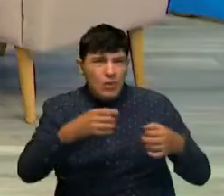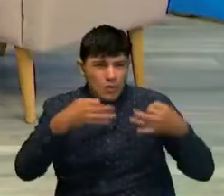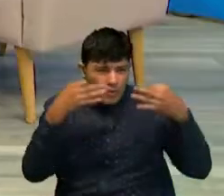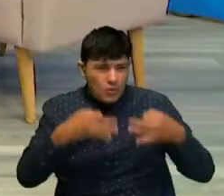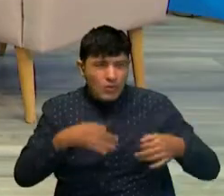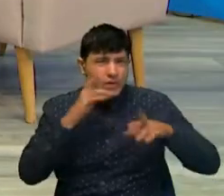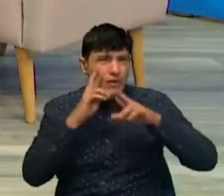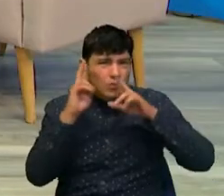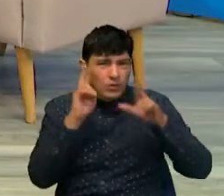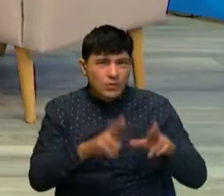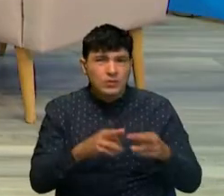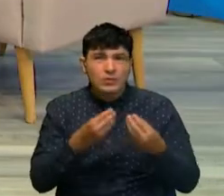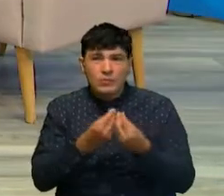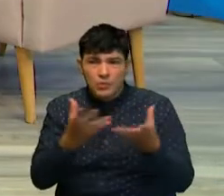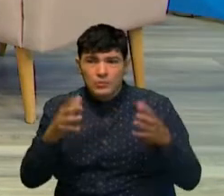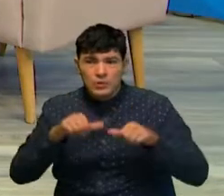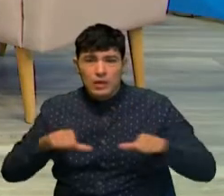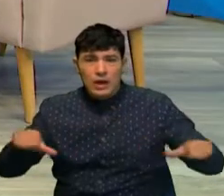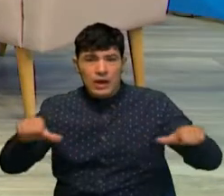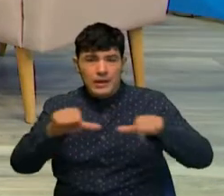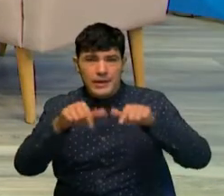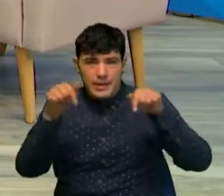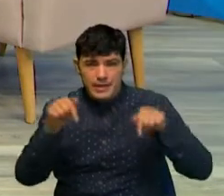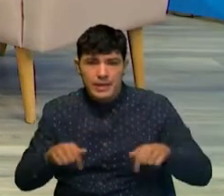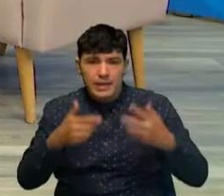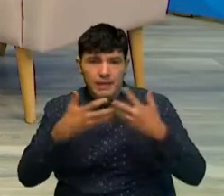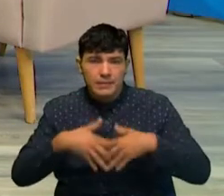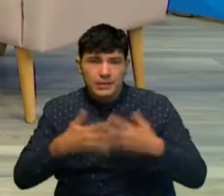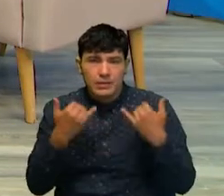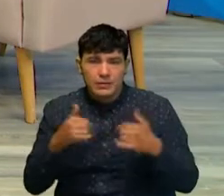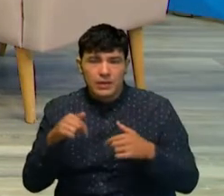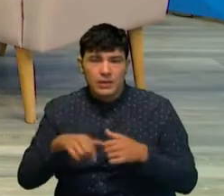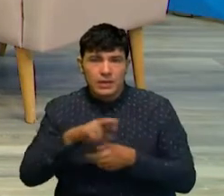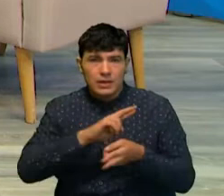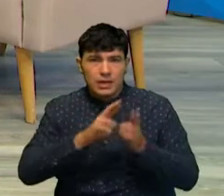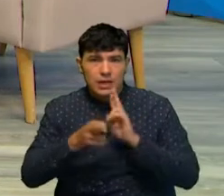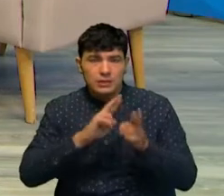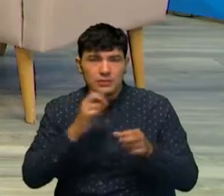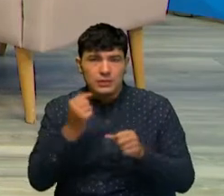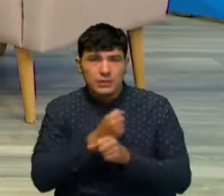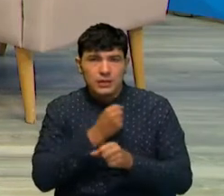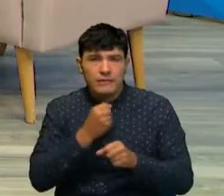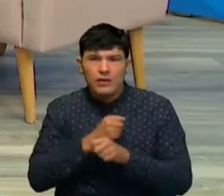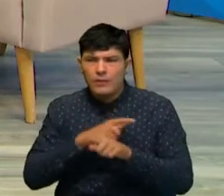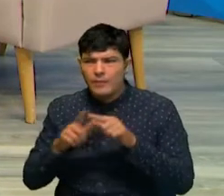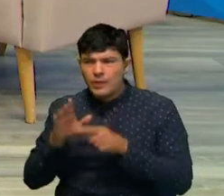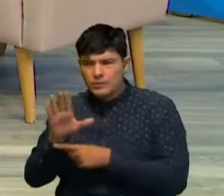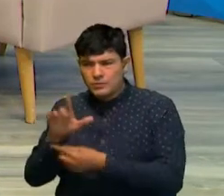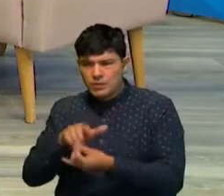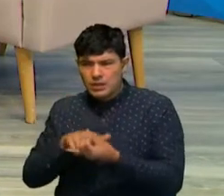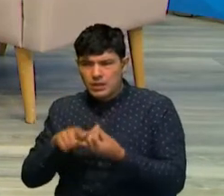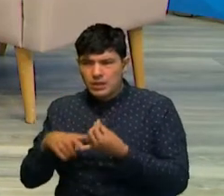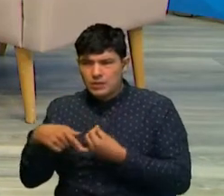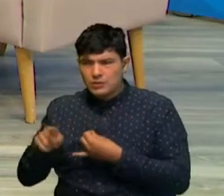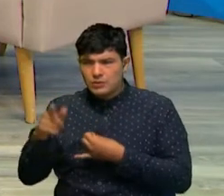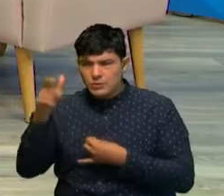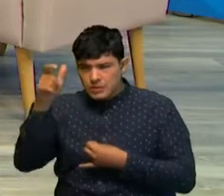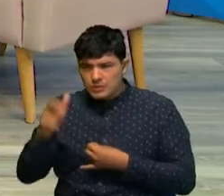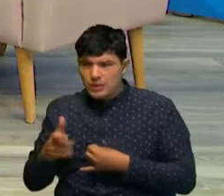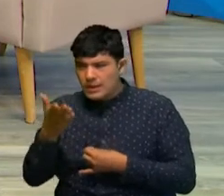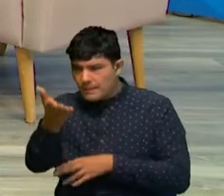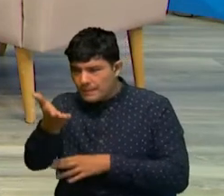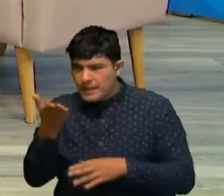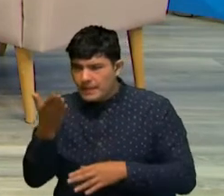con muchos sectores de empresariales que tenemos actualmente en las relaciones laborales. En este caso, la televidente reclama ¿ante quién? Ante el